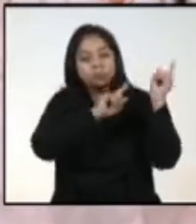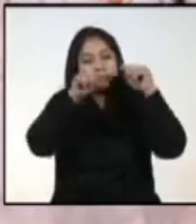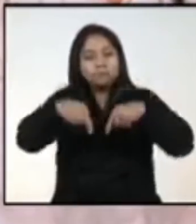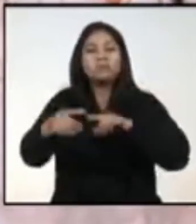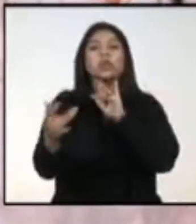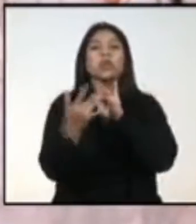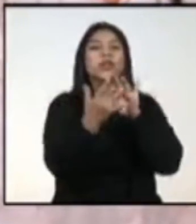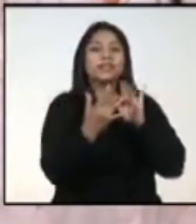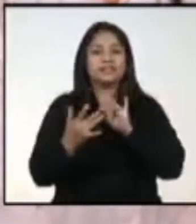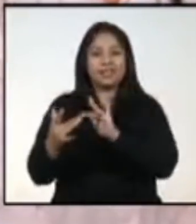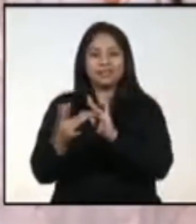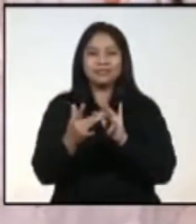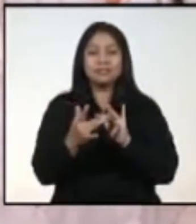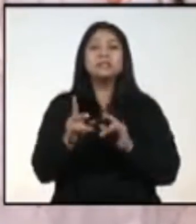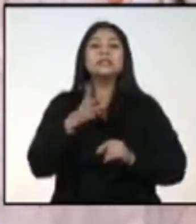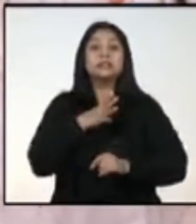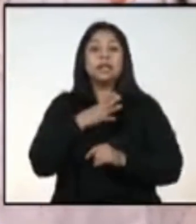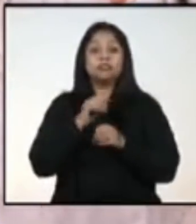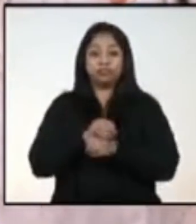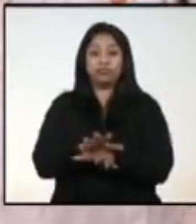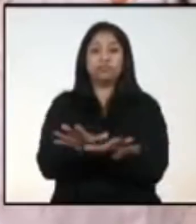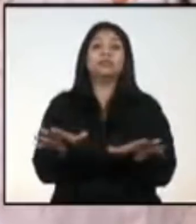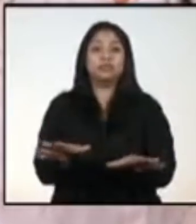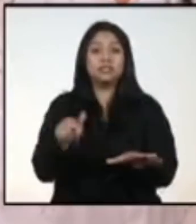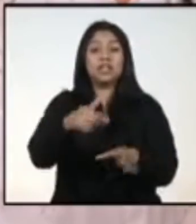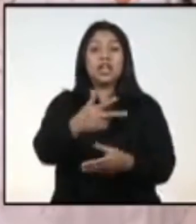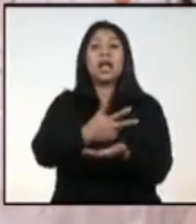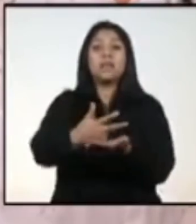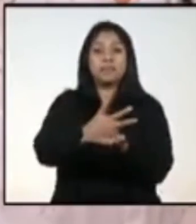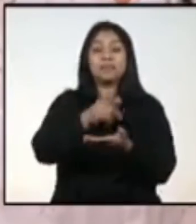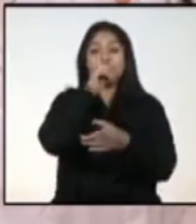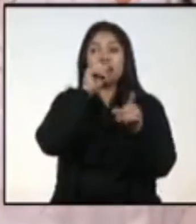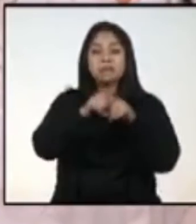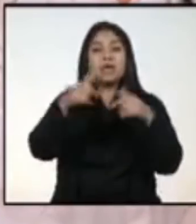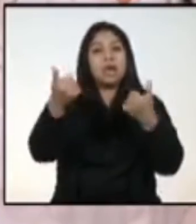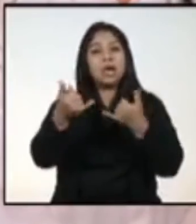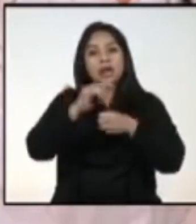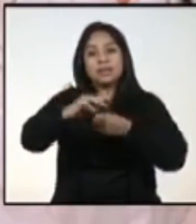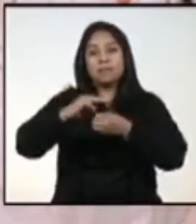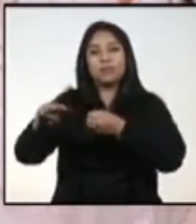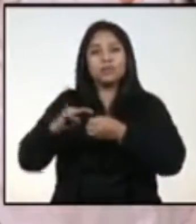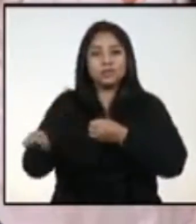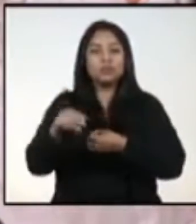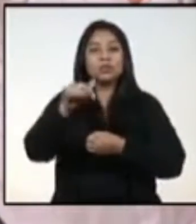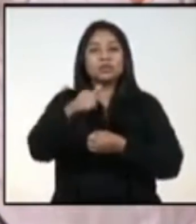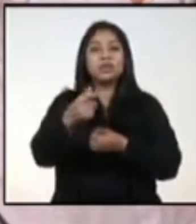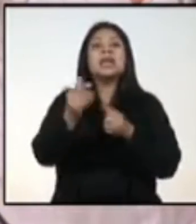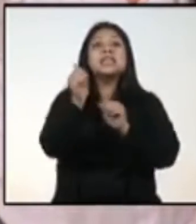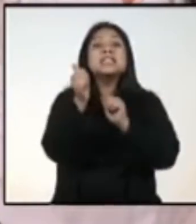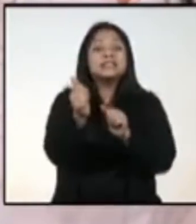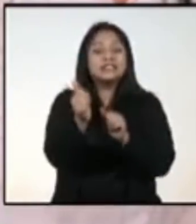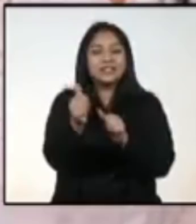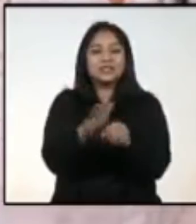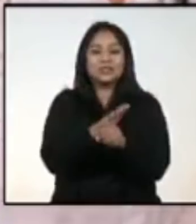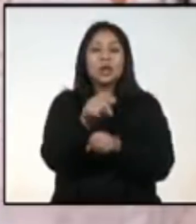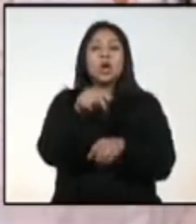conectados. Tenemos cobertura en la capital y ya en 15 municipios, incluyendo la democracia.